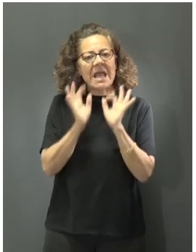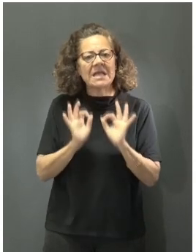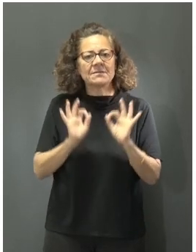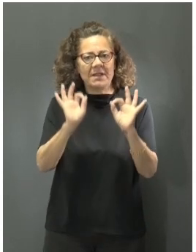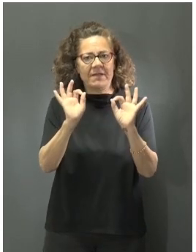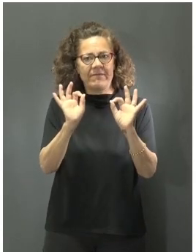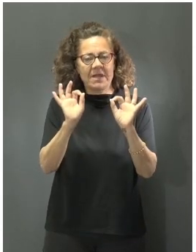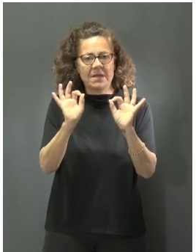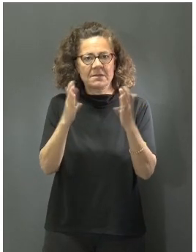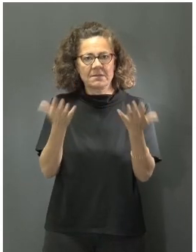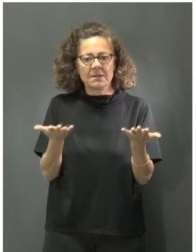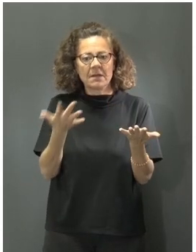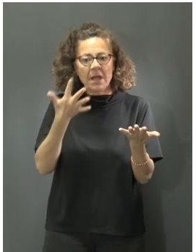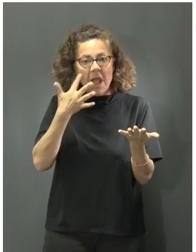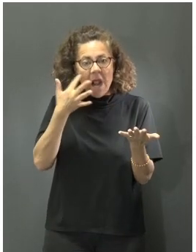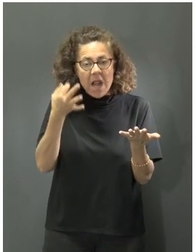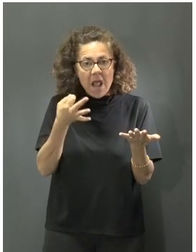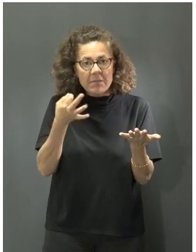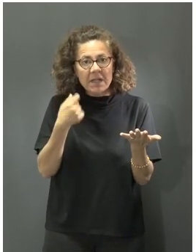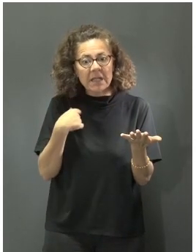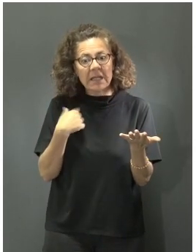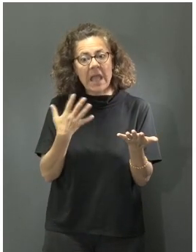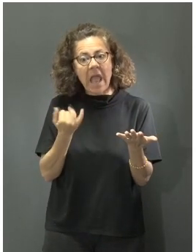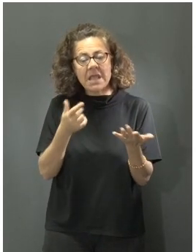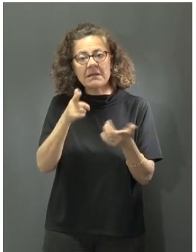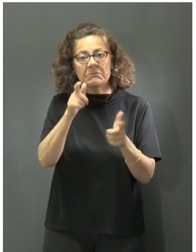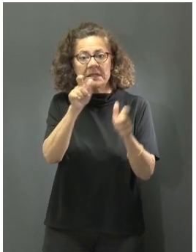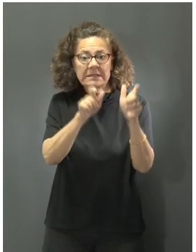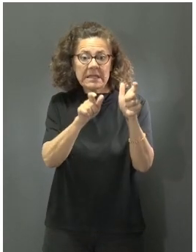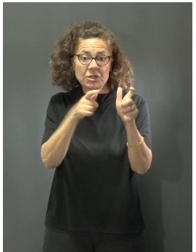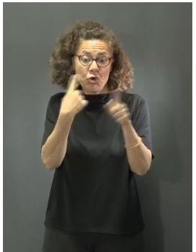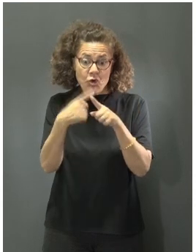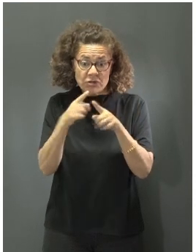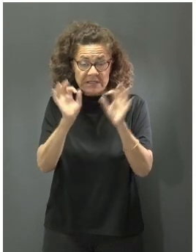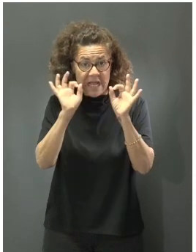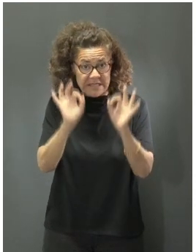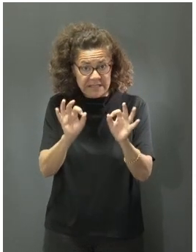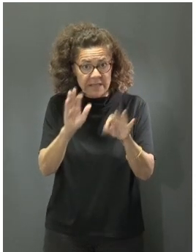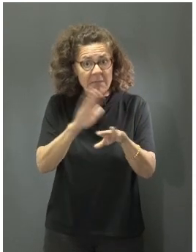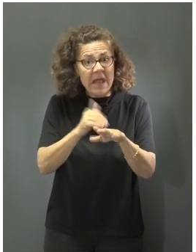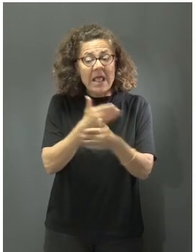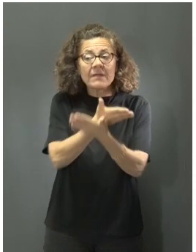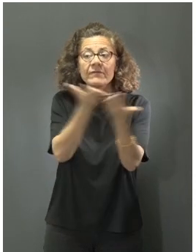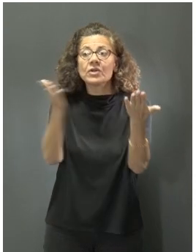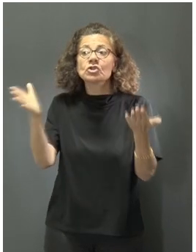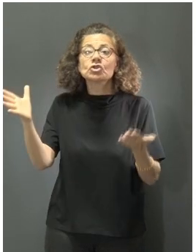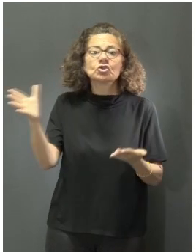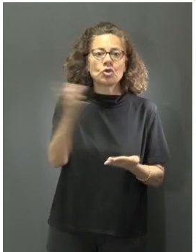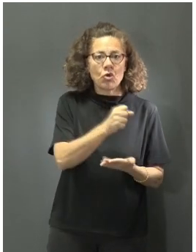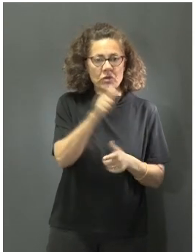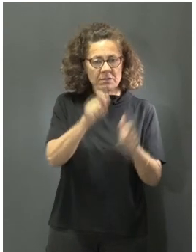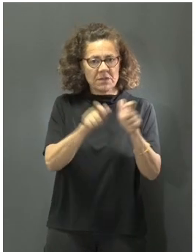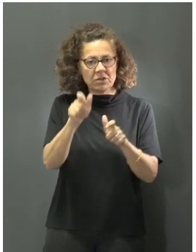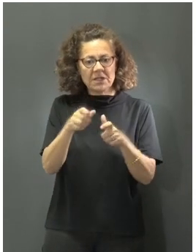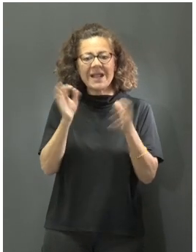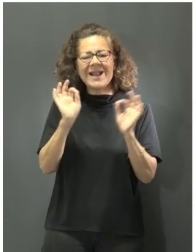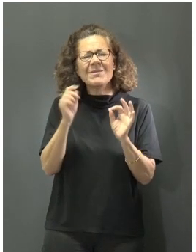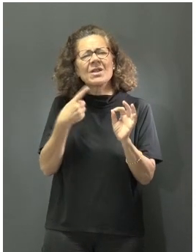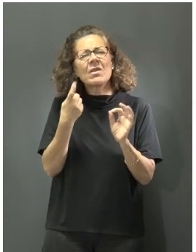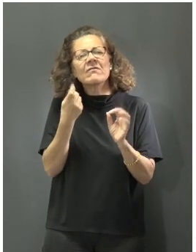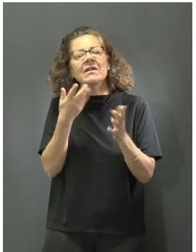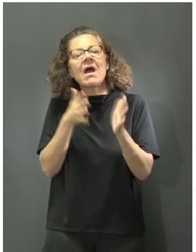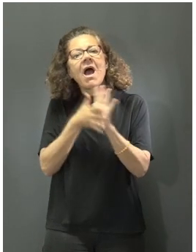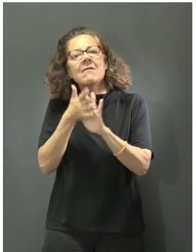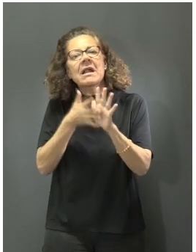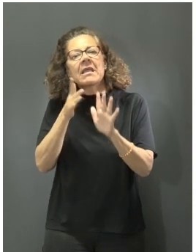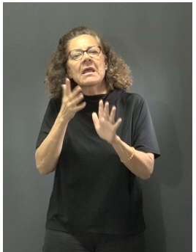¿no? Bueno, pues que realmente contemos con que las cosas son así para todas las personas, ¿no? Y realmente no haya que hablar de